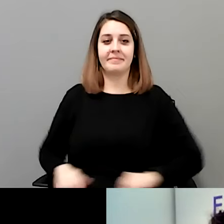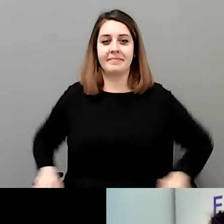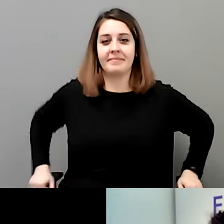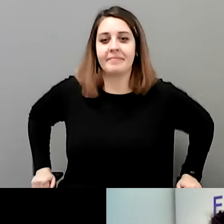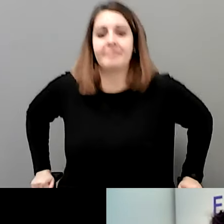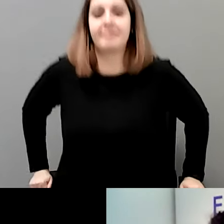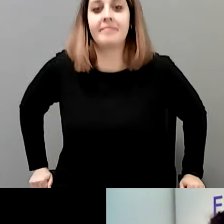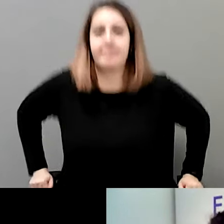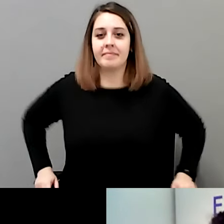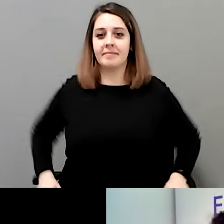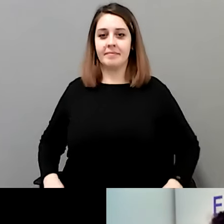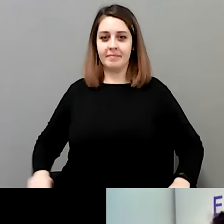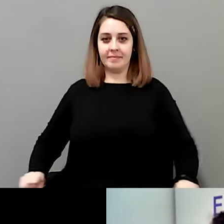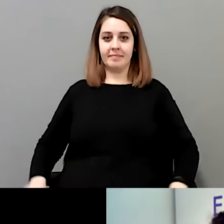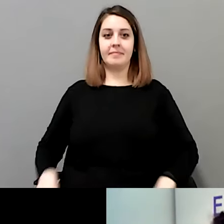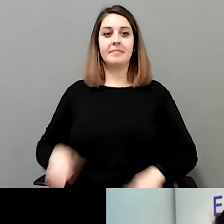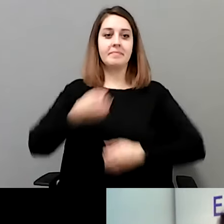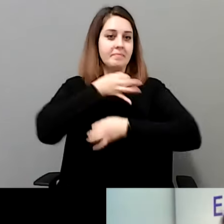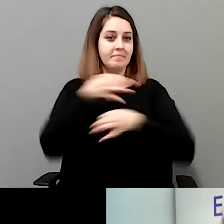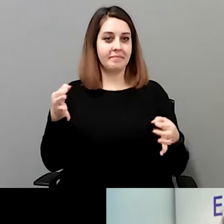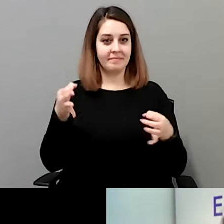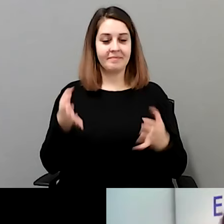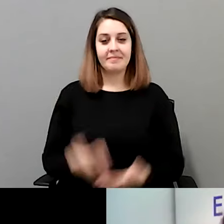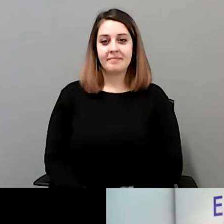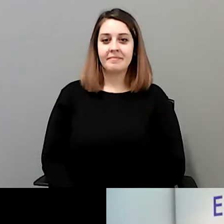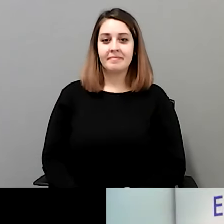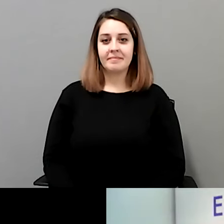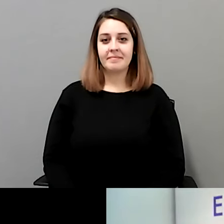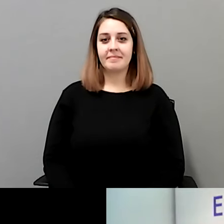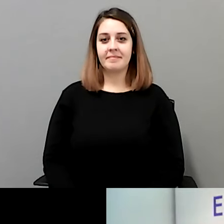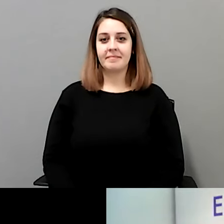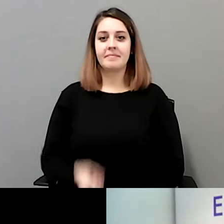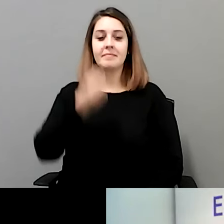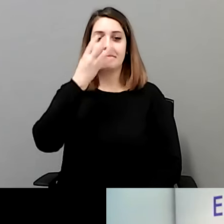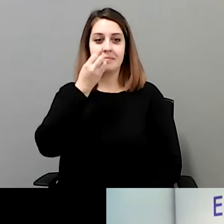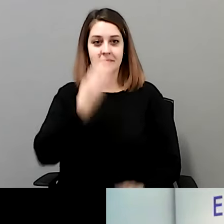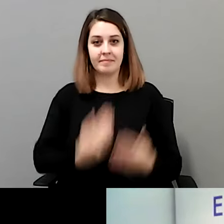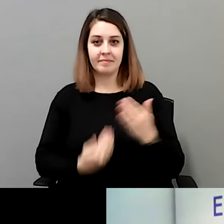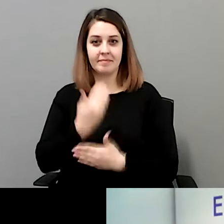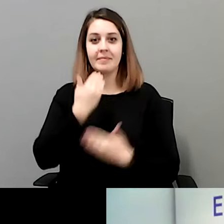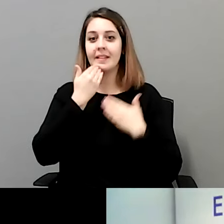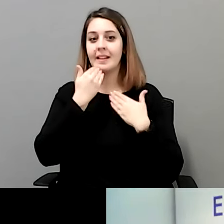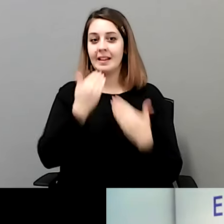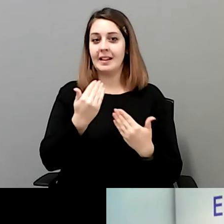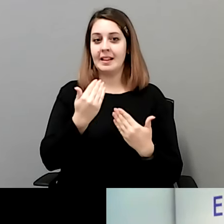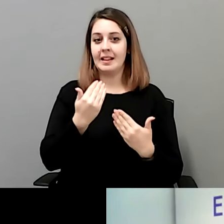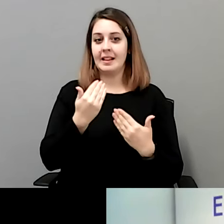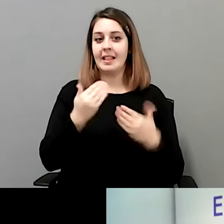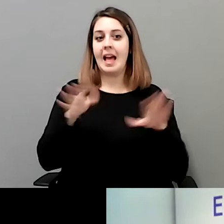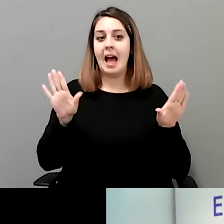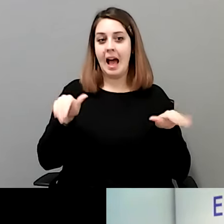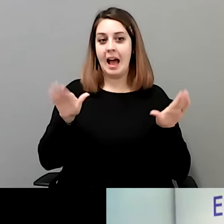Ahí, Rocío. Estupendo, adelante. Bueno, buenos días. Gracias, Ángeles, por